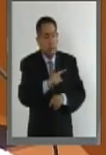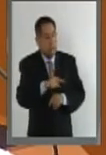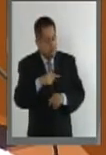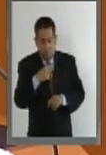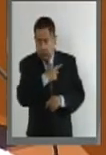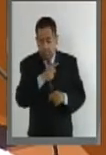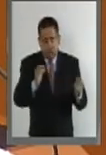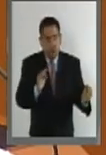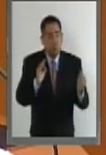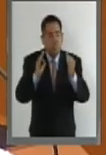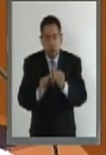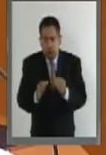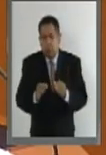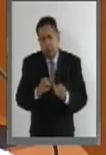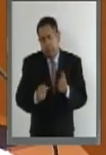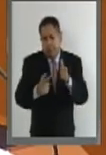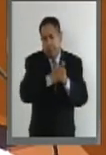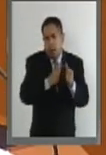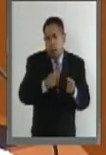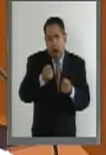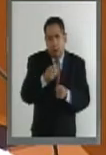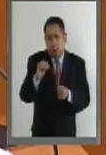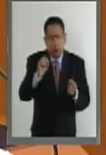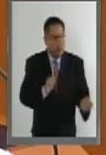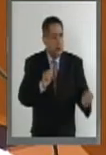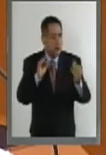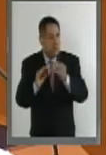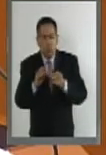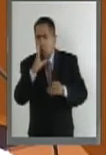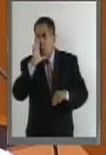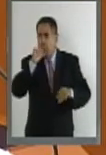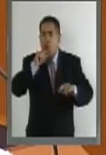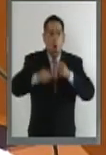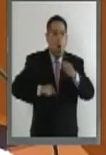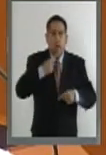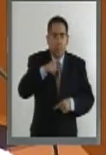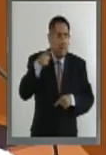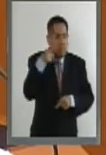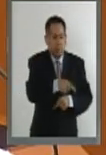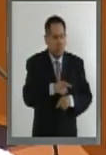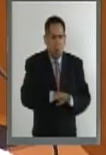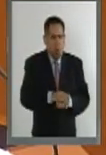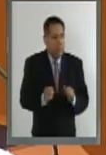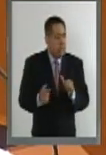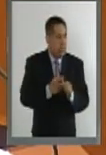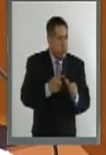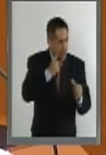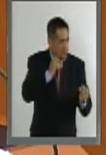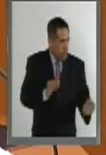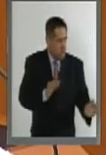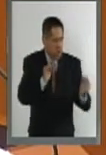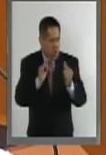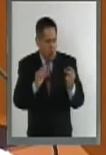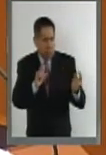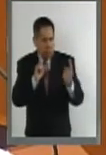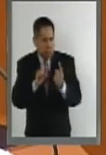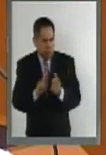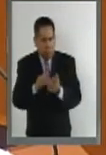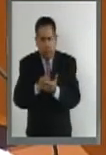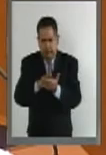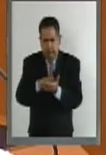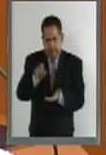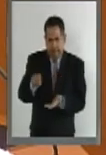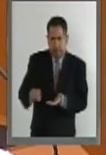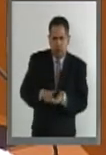audiencia correspondiente en términos de lo previsto en el señalado artículo 69B del citado Código